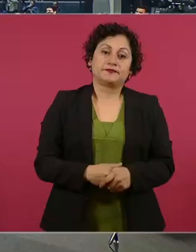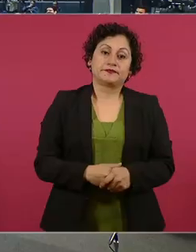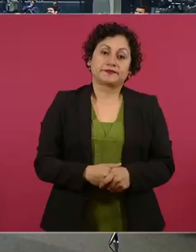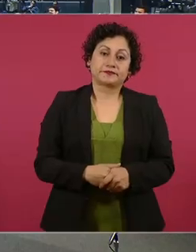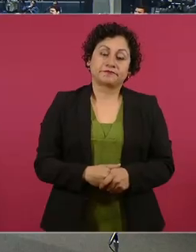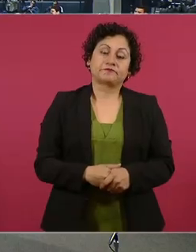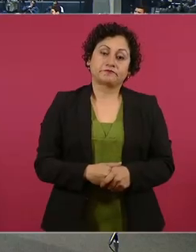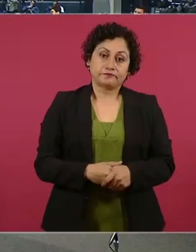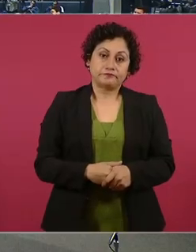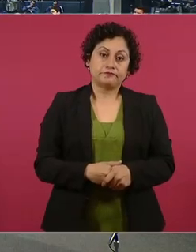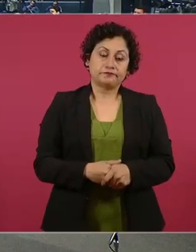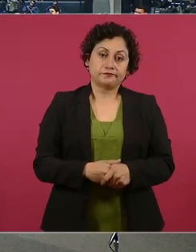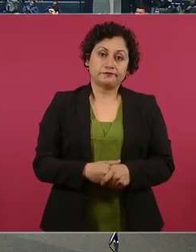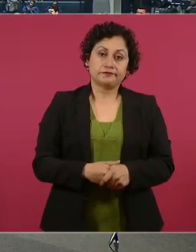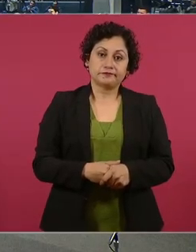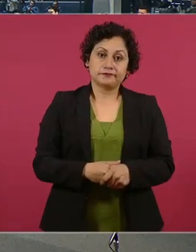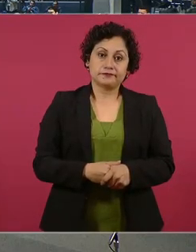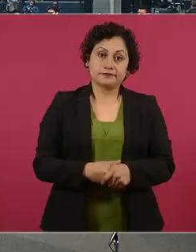Ah, sí.